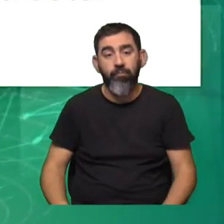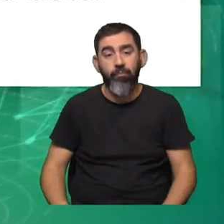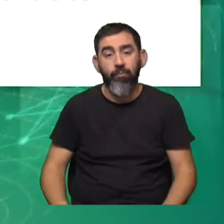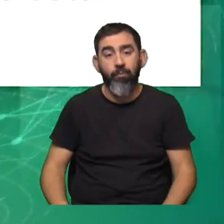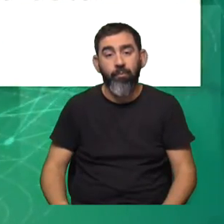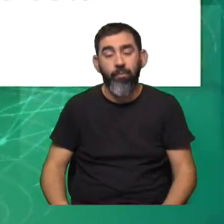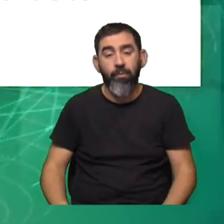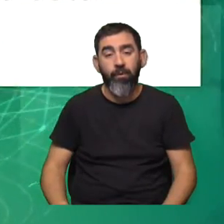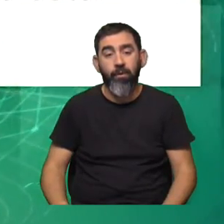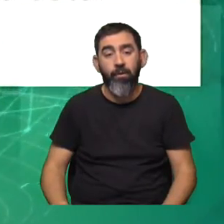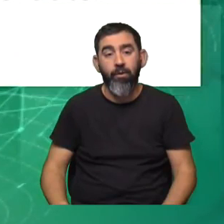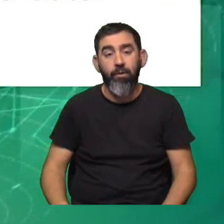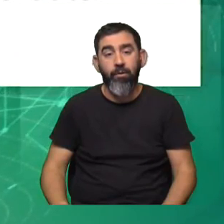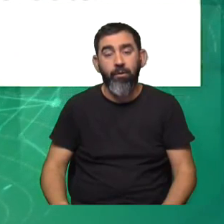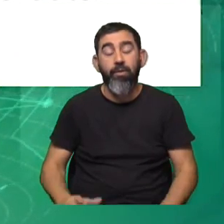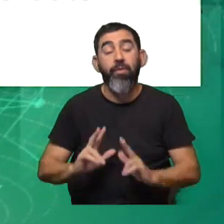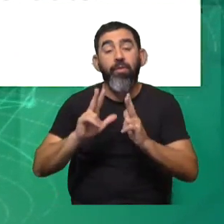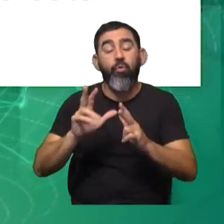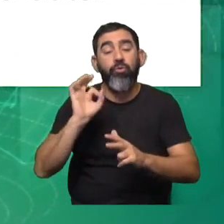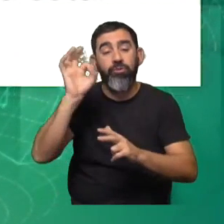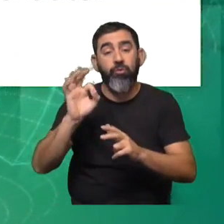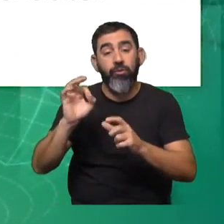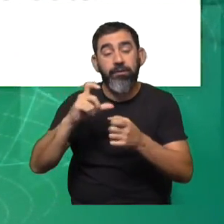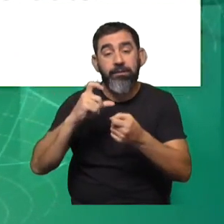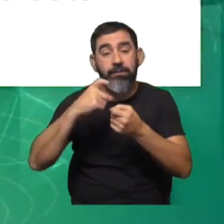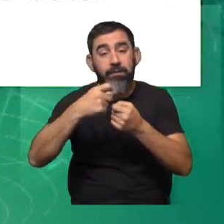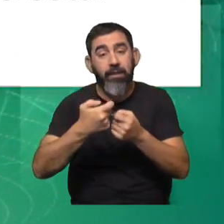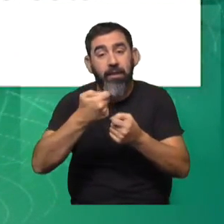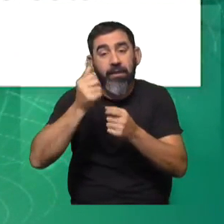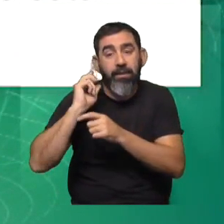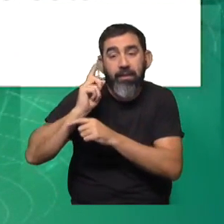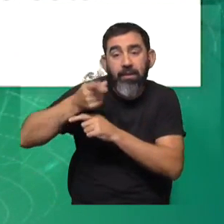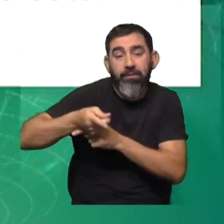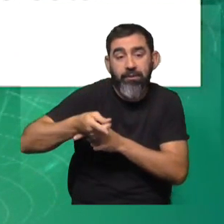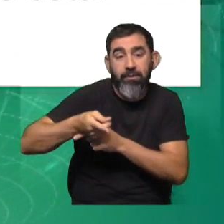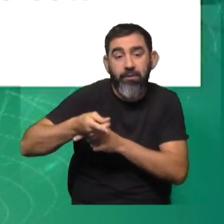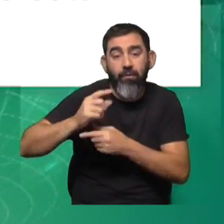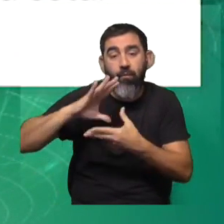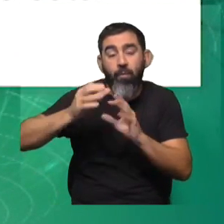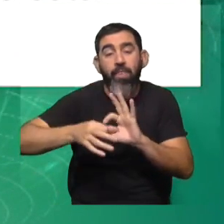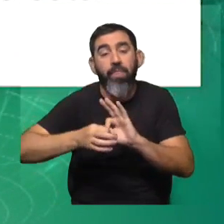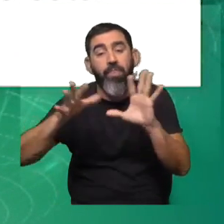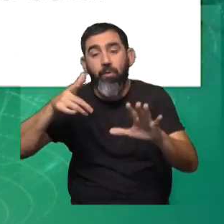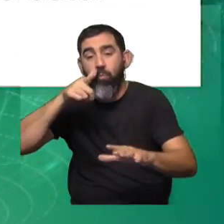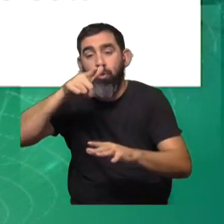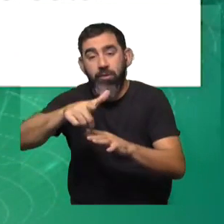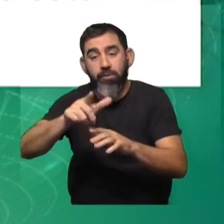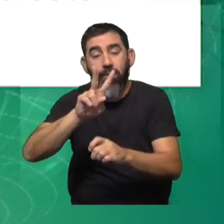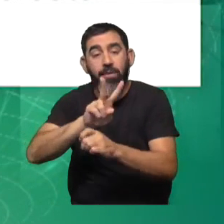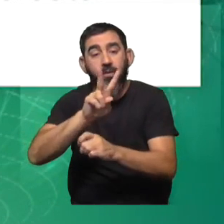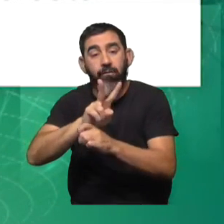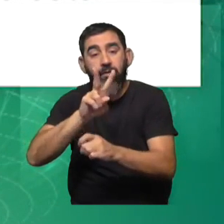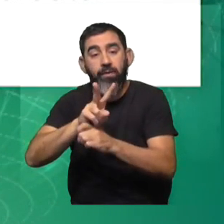en redes sociales el legislador que el movimiento sindical está al borde de tomar la decisión de activar un mecanismo de democracia directa para